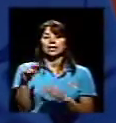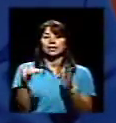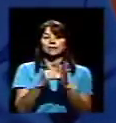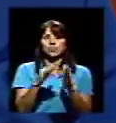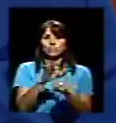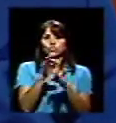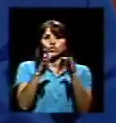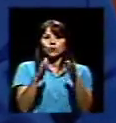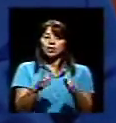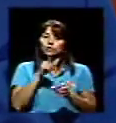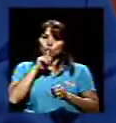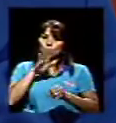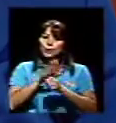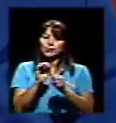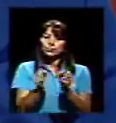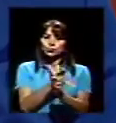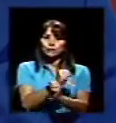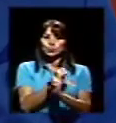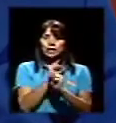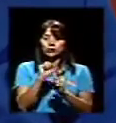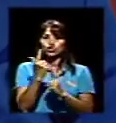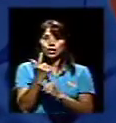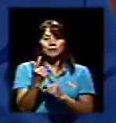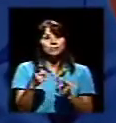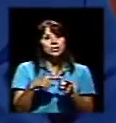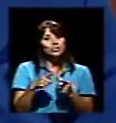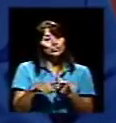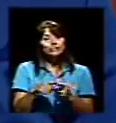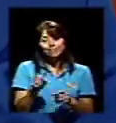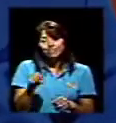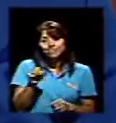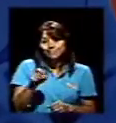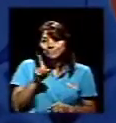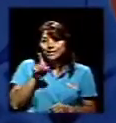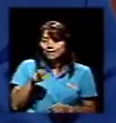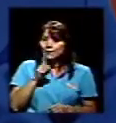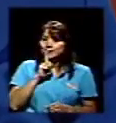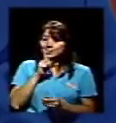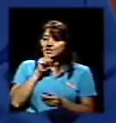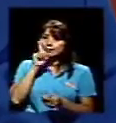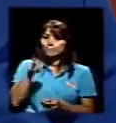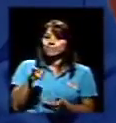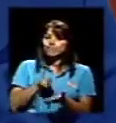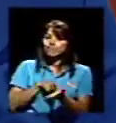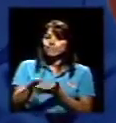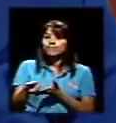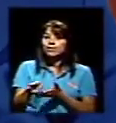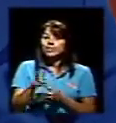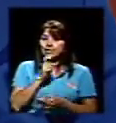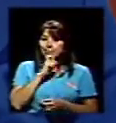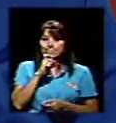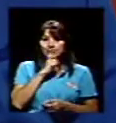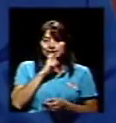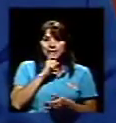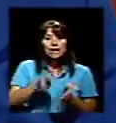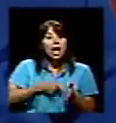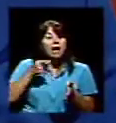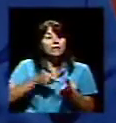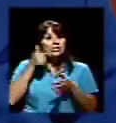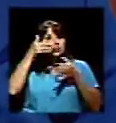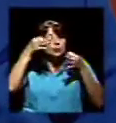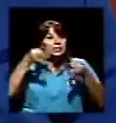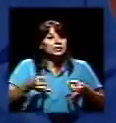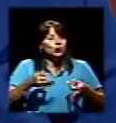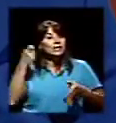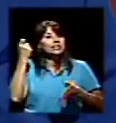Entonces, por supuesto que ha sido difícil, a veces decisiones muy duras, incomprendidas a veces, pero que han